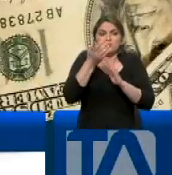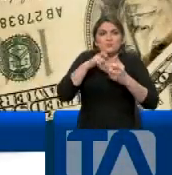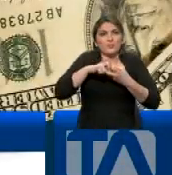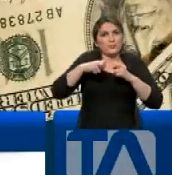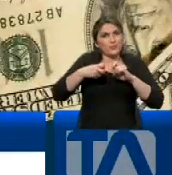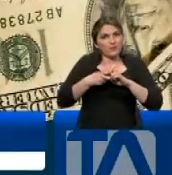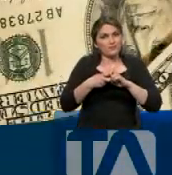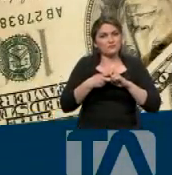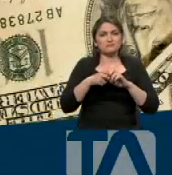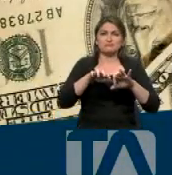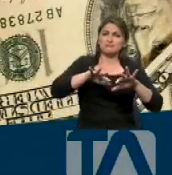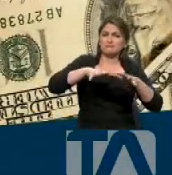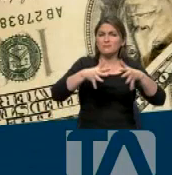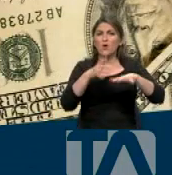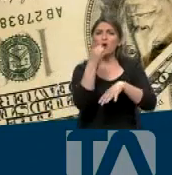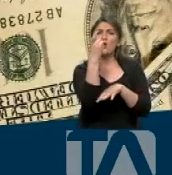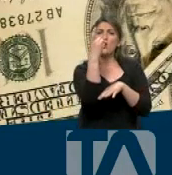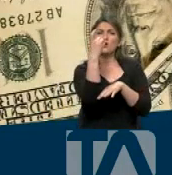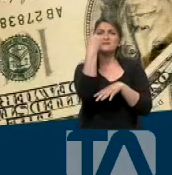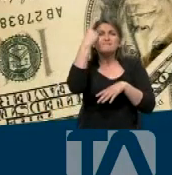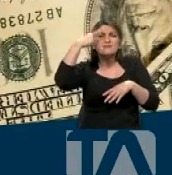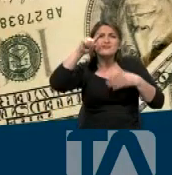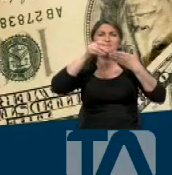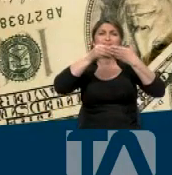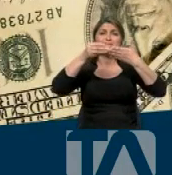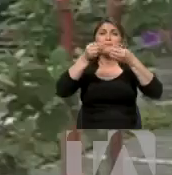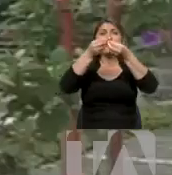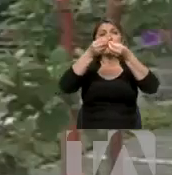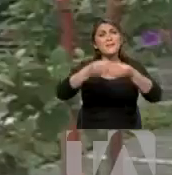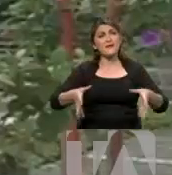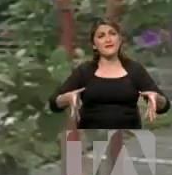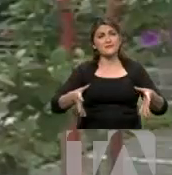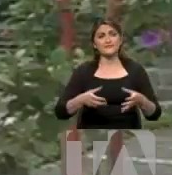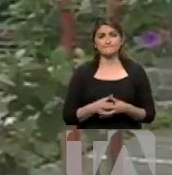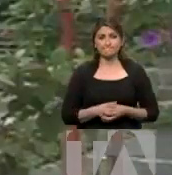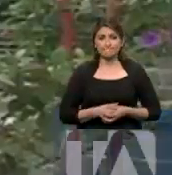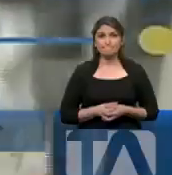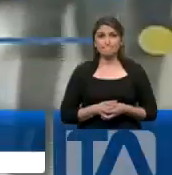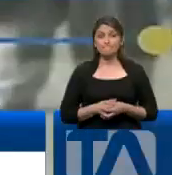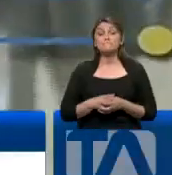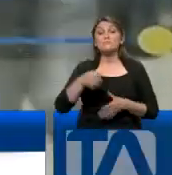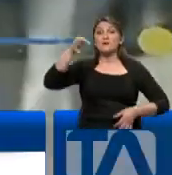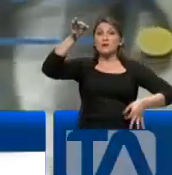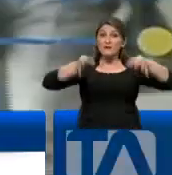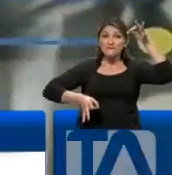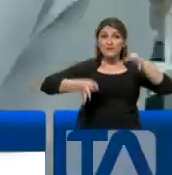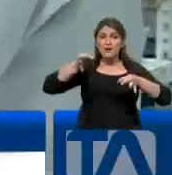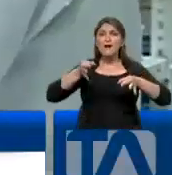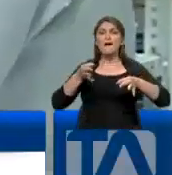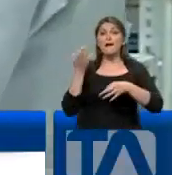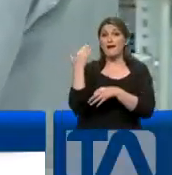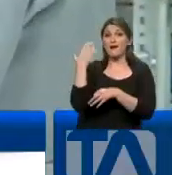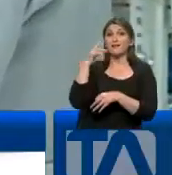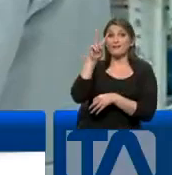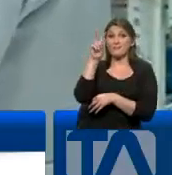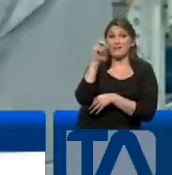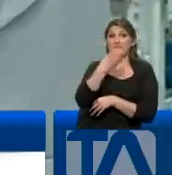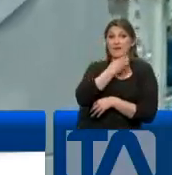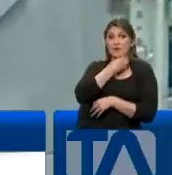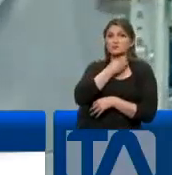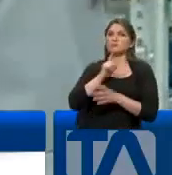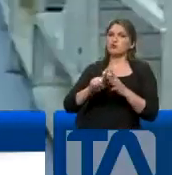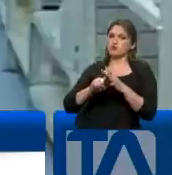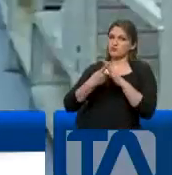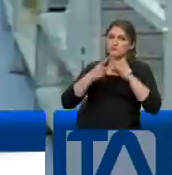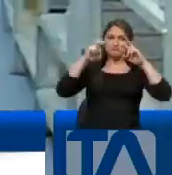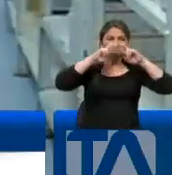la institución superior a los 11 millones de dólares. Por esta razón, la Fiscalía el pasado 20 de agosto inició una investigación en contra